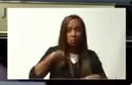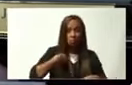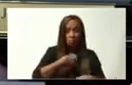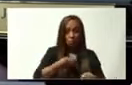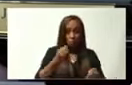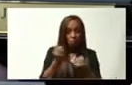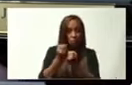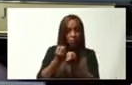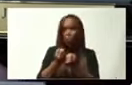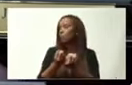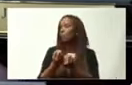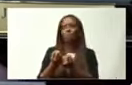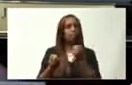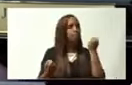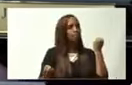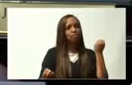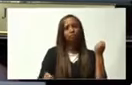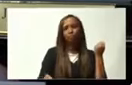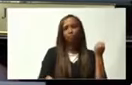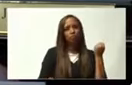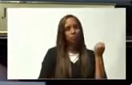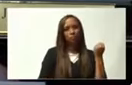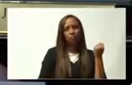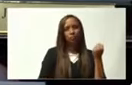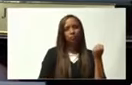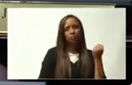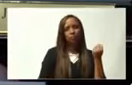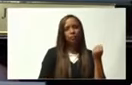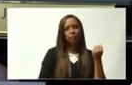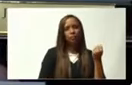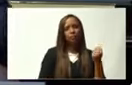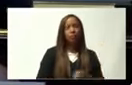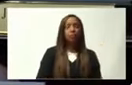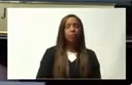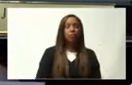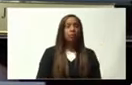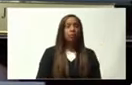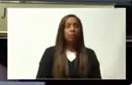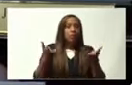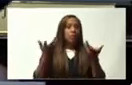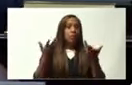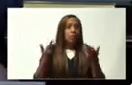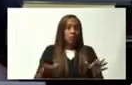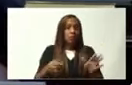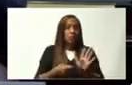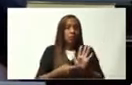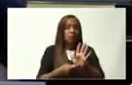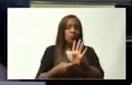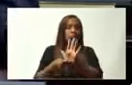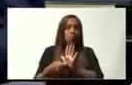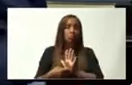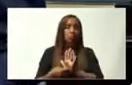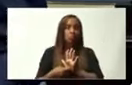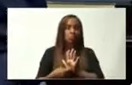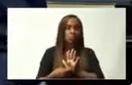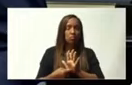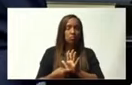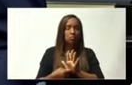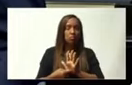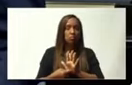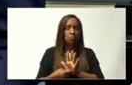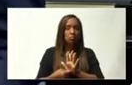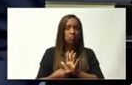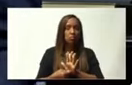honorables diputados y diputadas, después de haber presentado este cuadro de revolución de la deuda y haber pedido de que